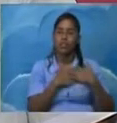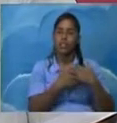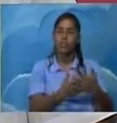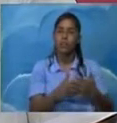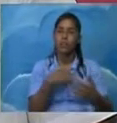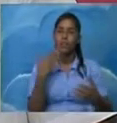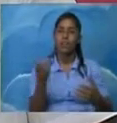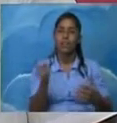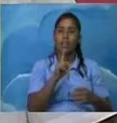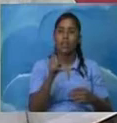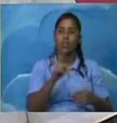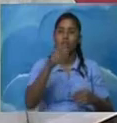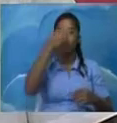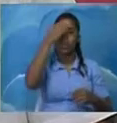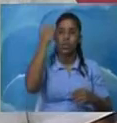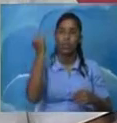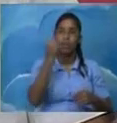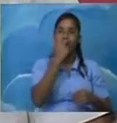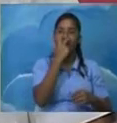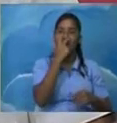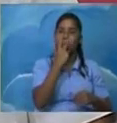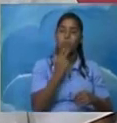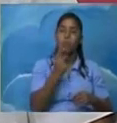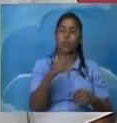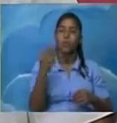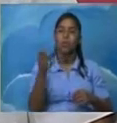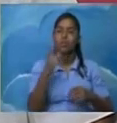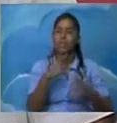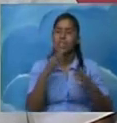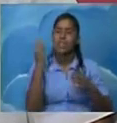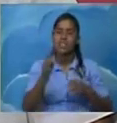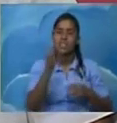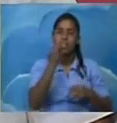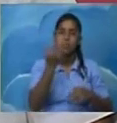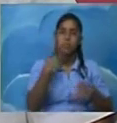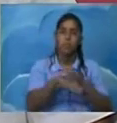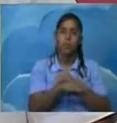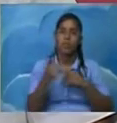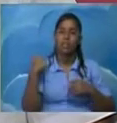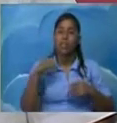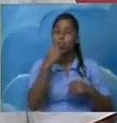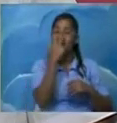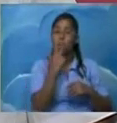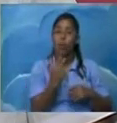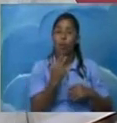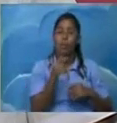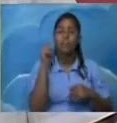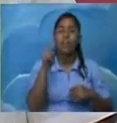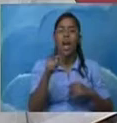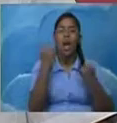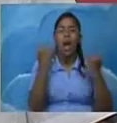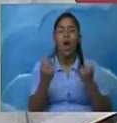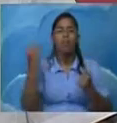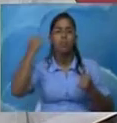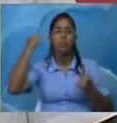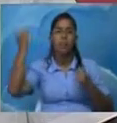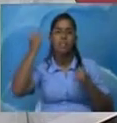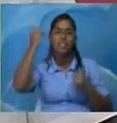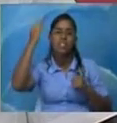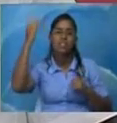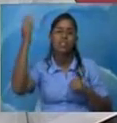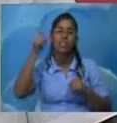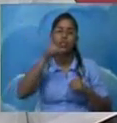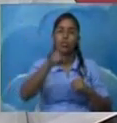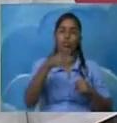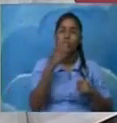no se olvidara de los pobres. O sea que siempre vamos a tener pobres. Ahora imagínese usted qué es capaz